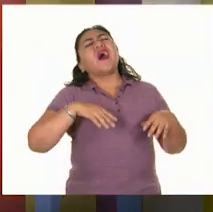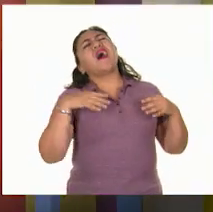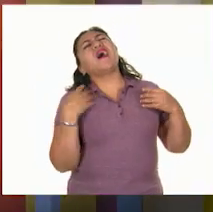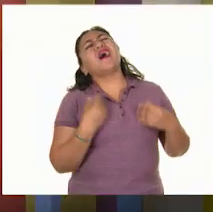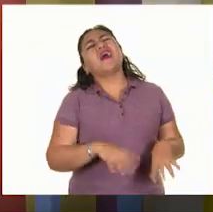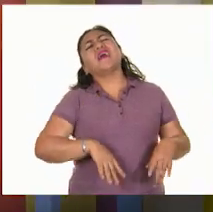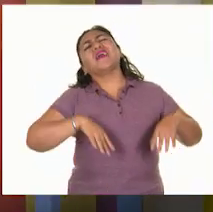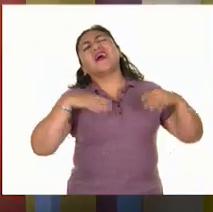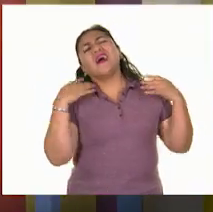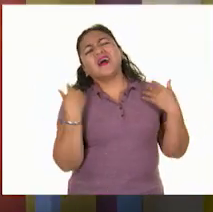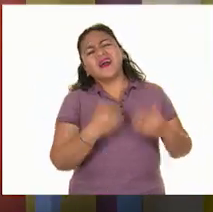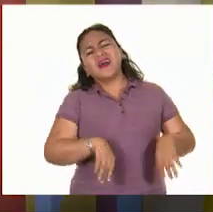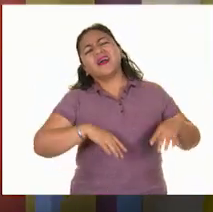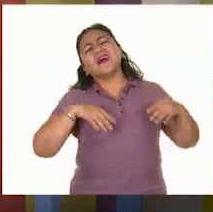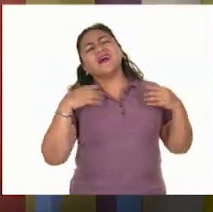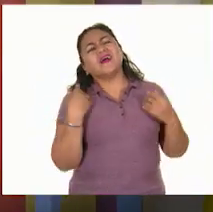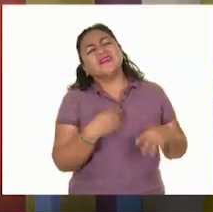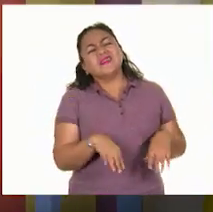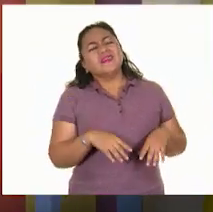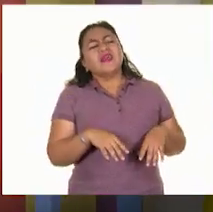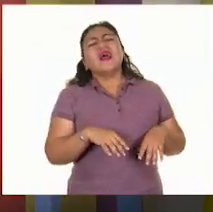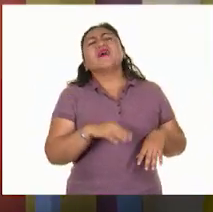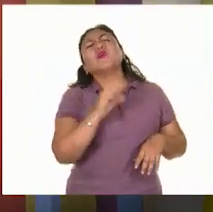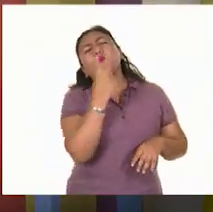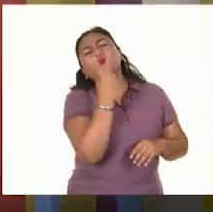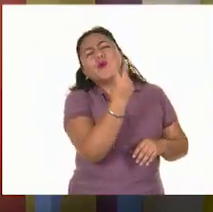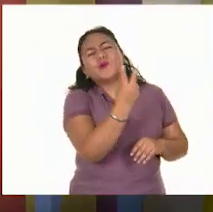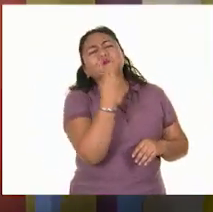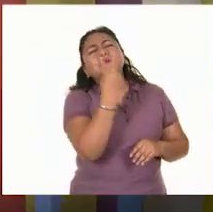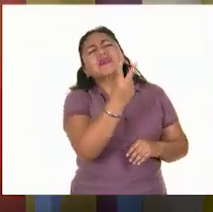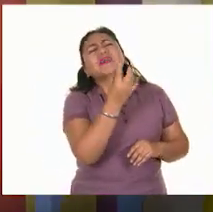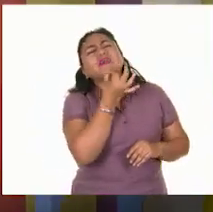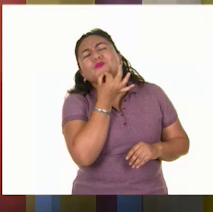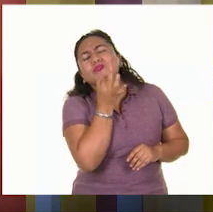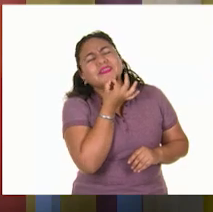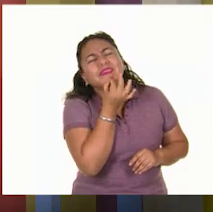Ay, ay, ay, ay, dos